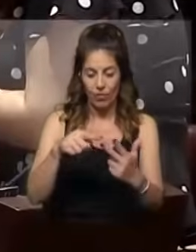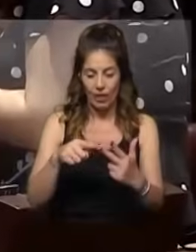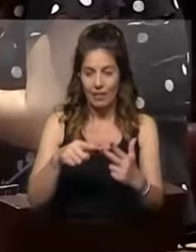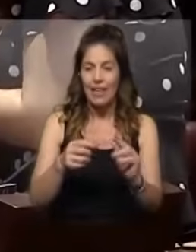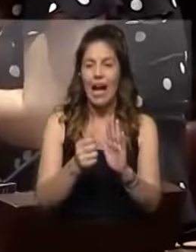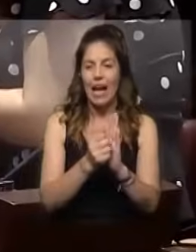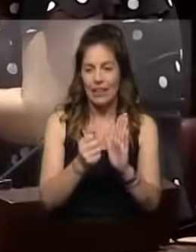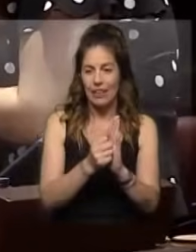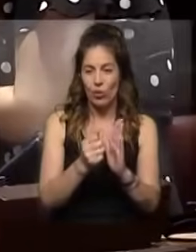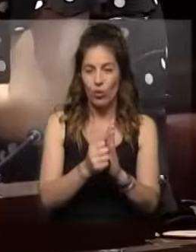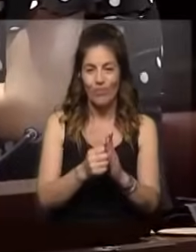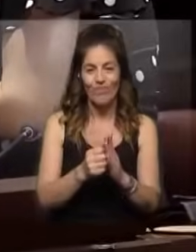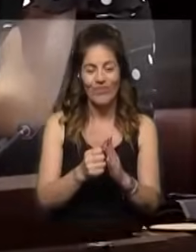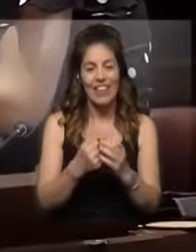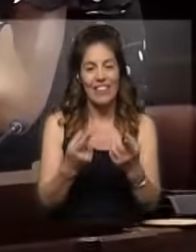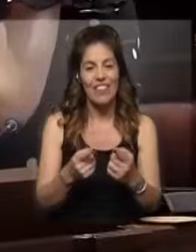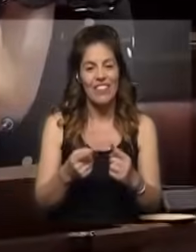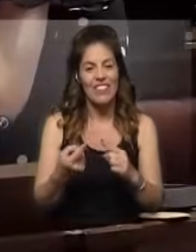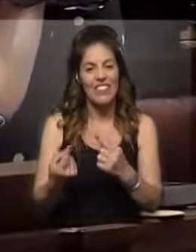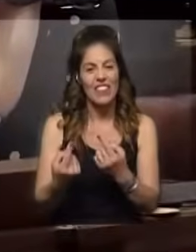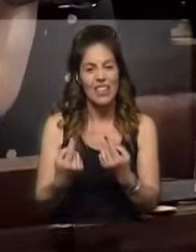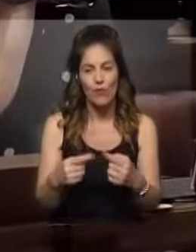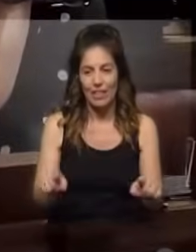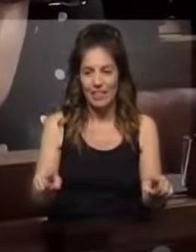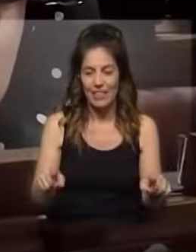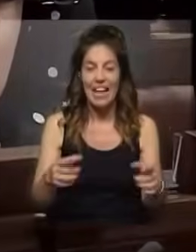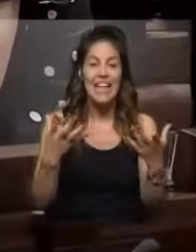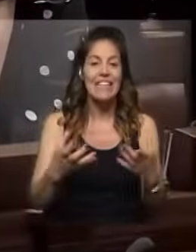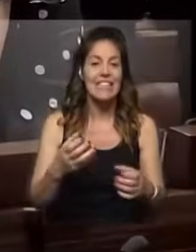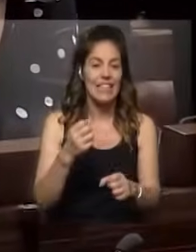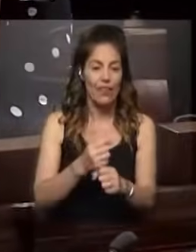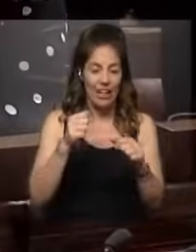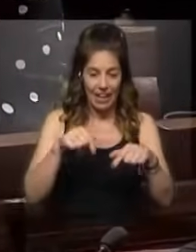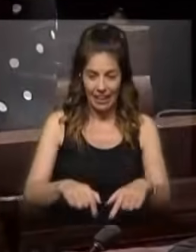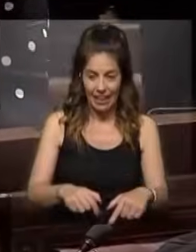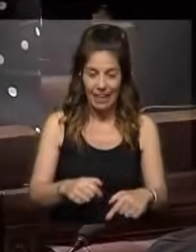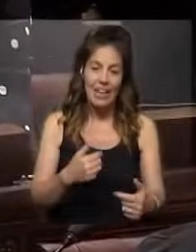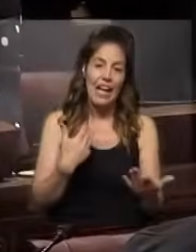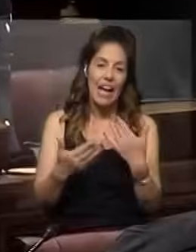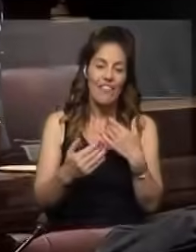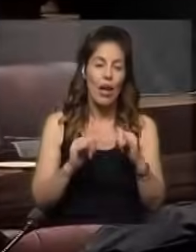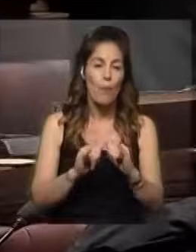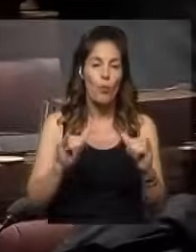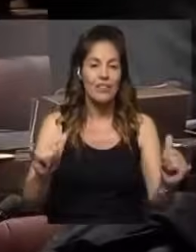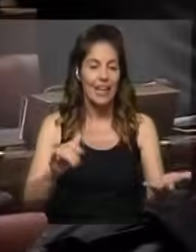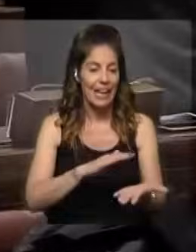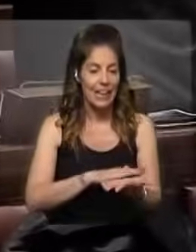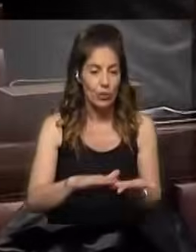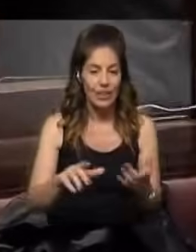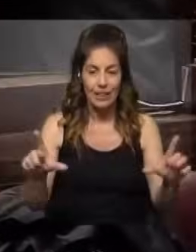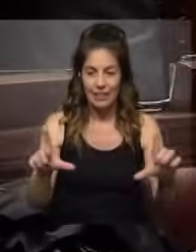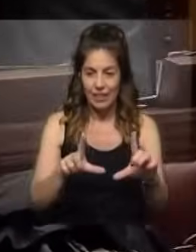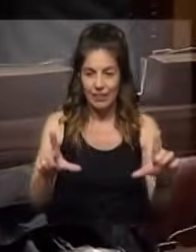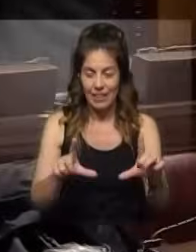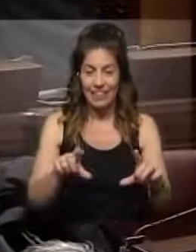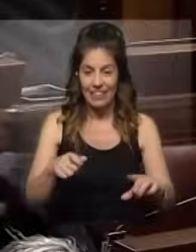esta diferencia que se pretendían trabajar aquí en la cámara baja y son los artículos referidos a la publicidad gratuita en los canales de televisión